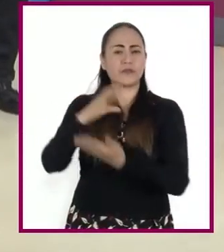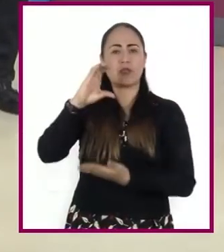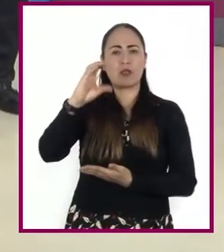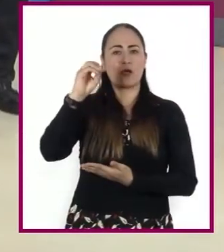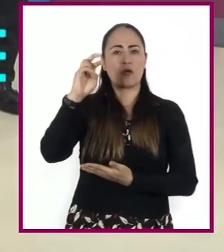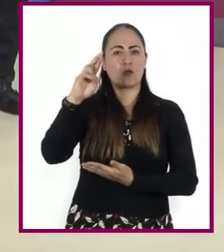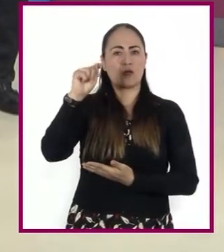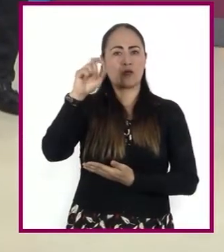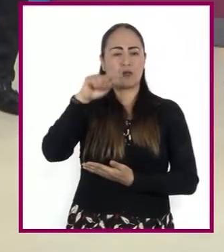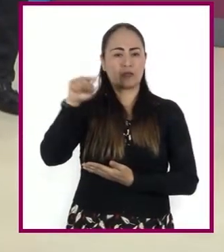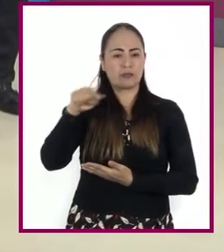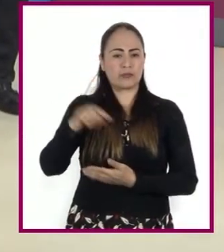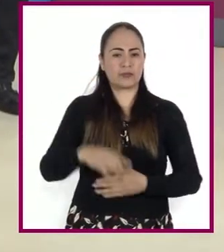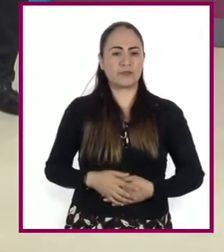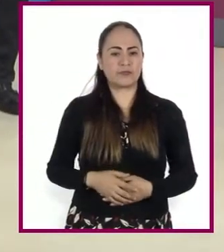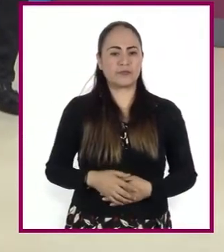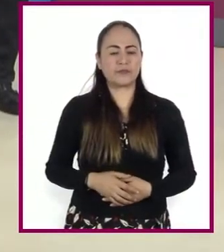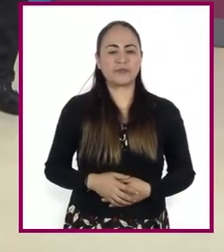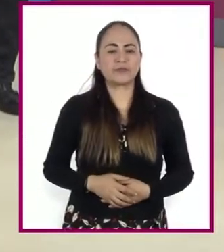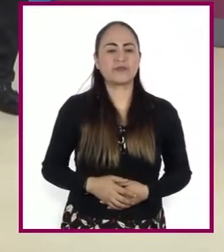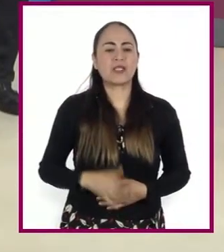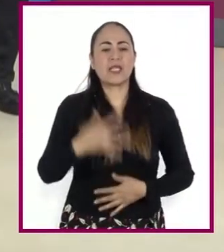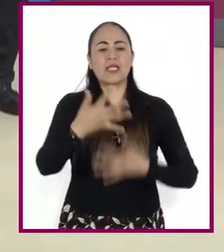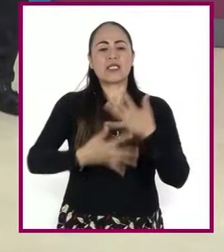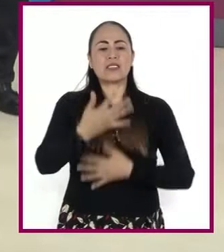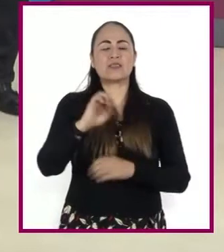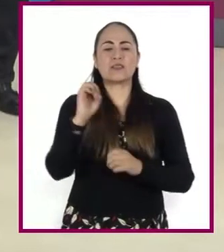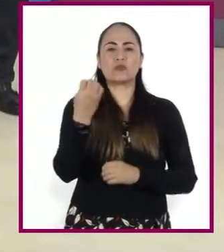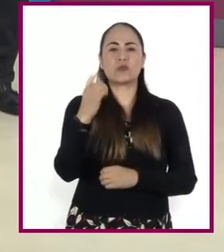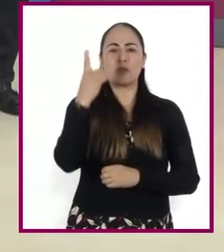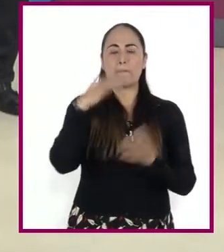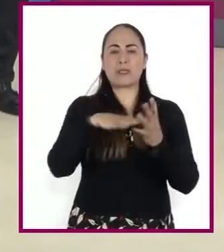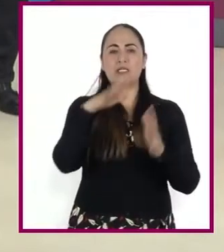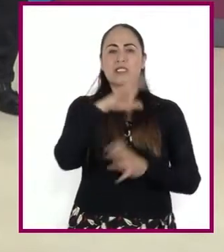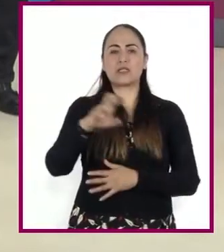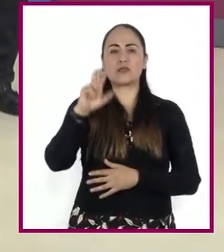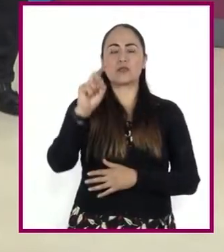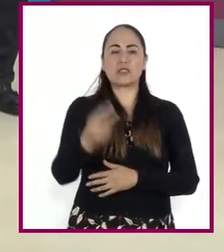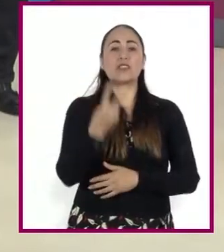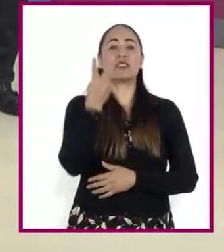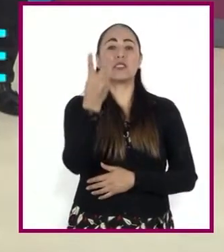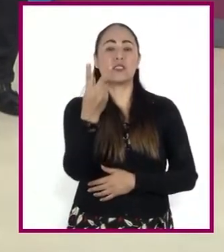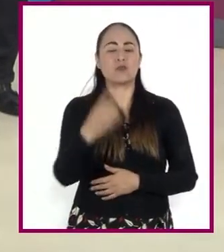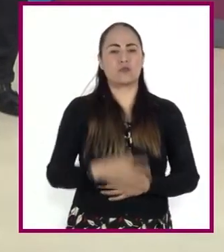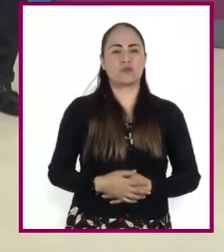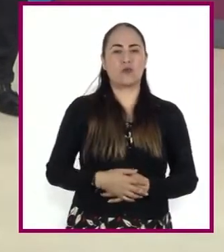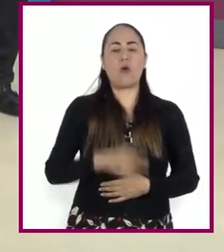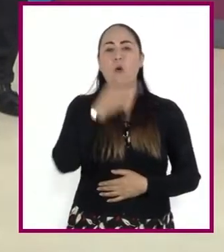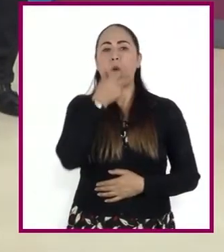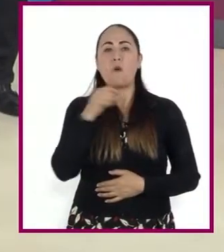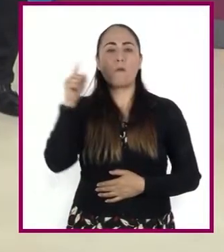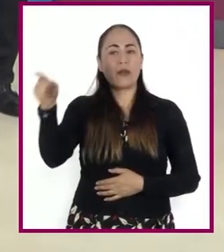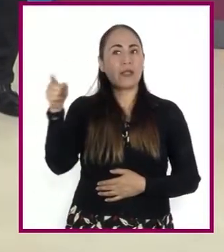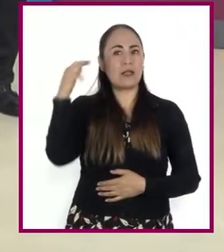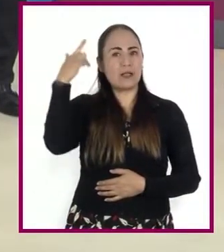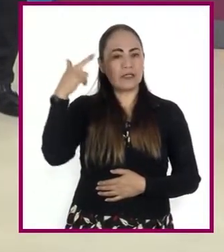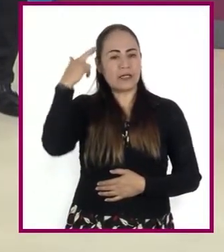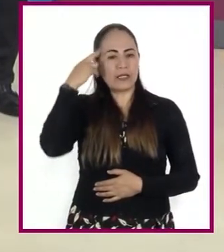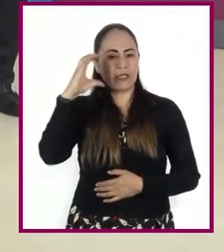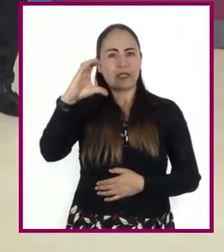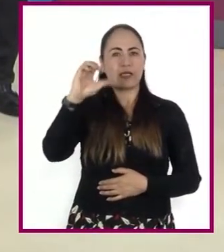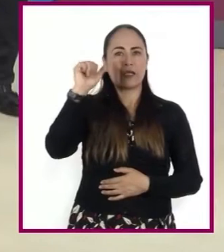conseguirse. ¿Qué características en común identificas entre la conquista militar, espiritual e ideológica de la Nueva